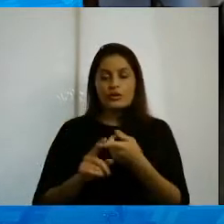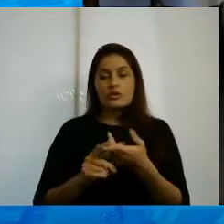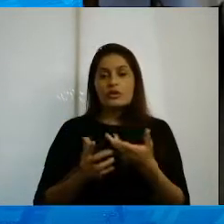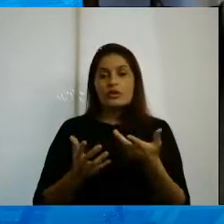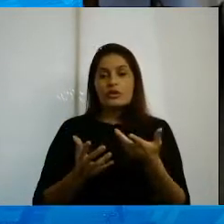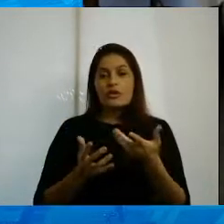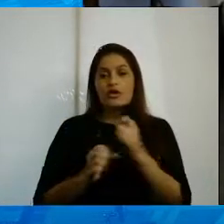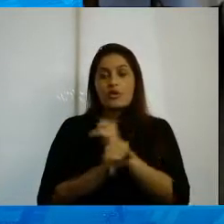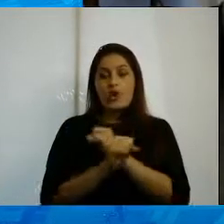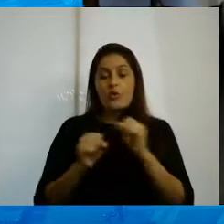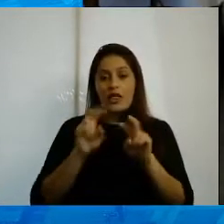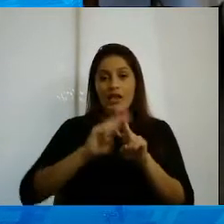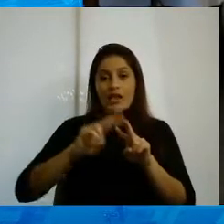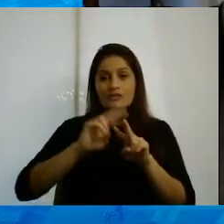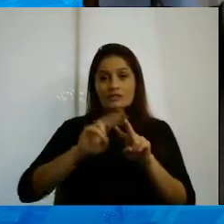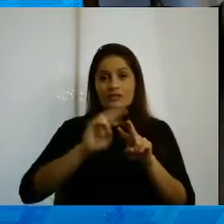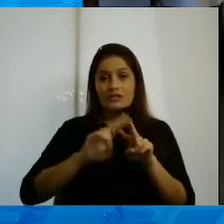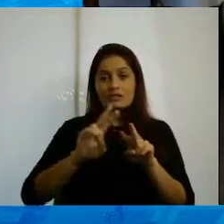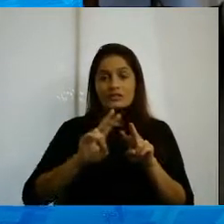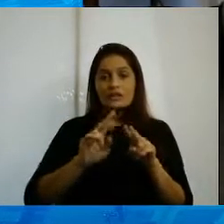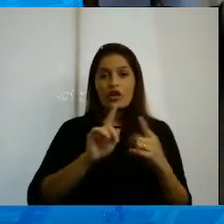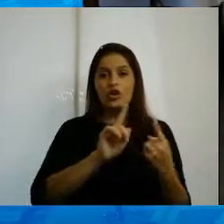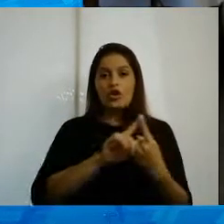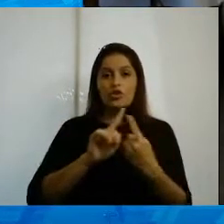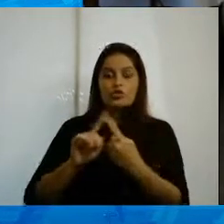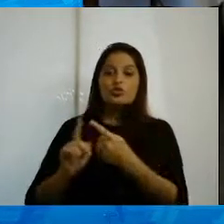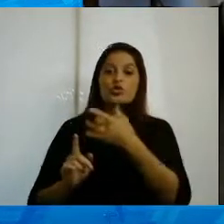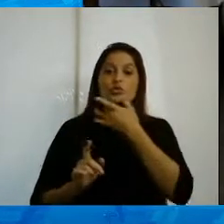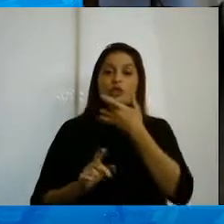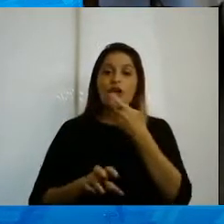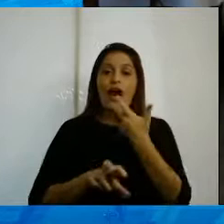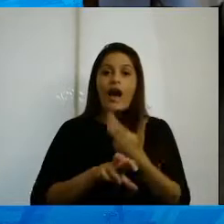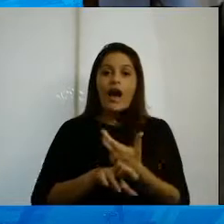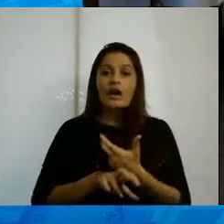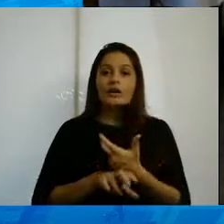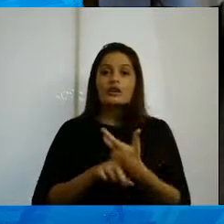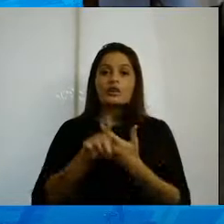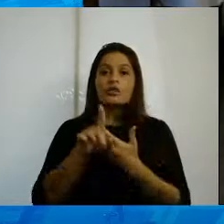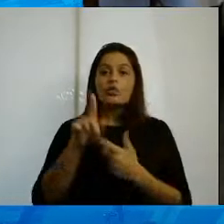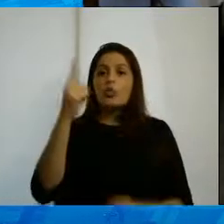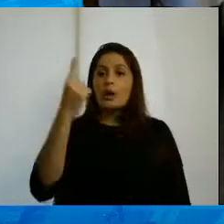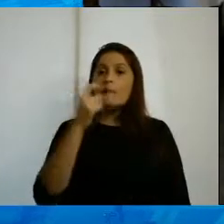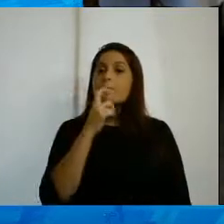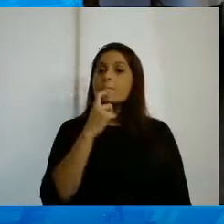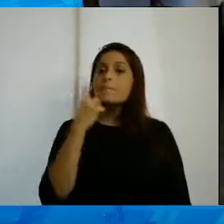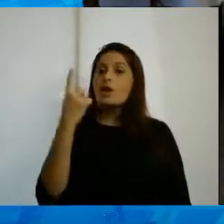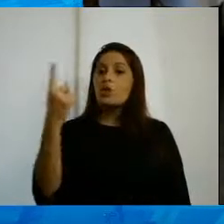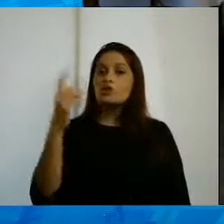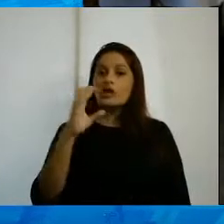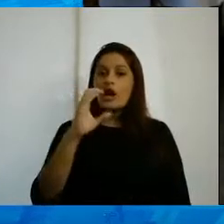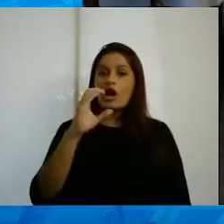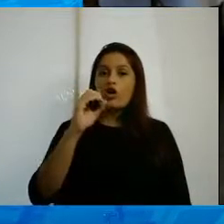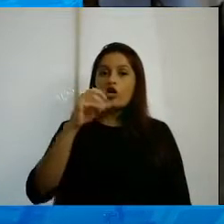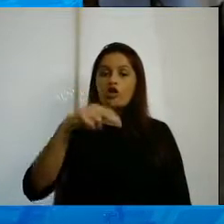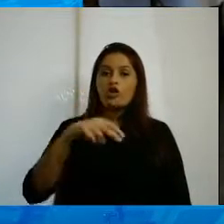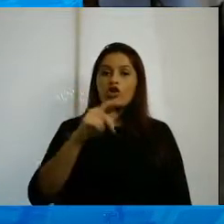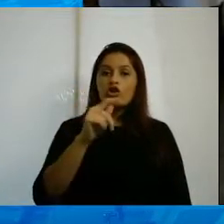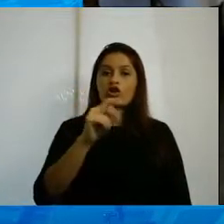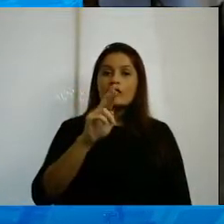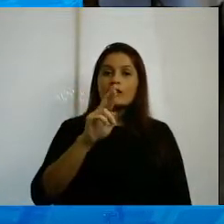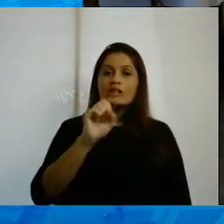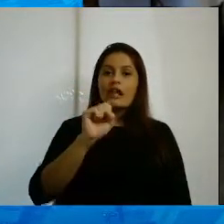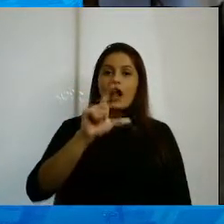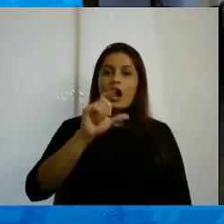no hemos podido ejecutar los concursos porque hay una consulta a Contraloría bien específica, pero eso va a